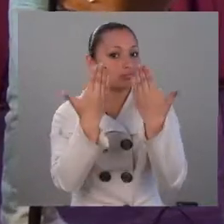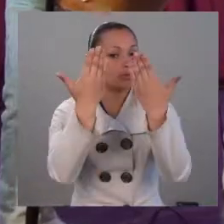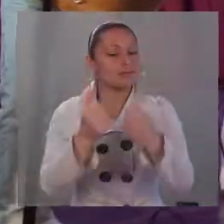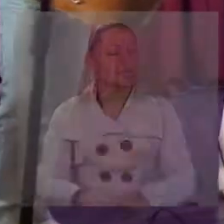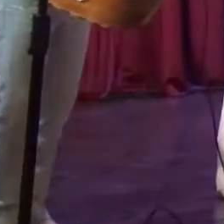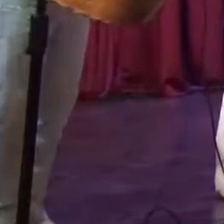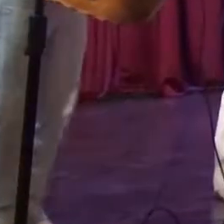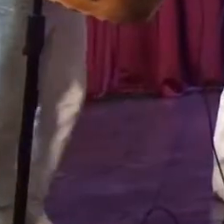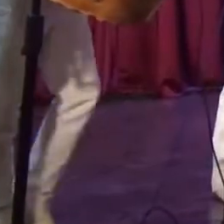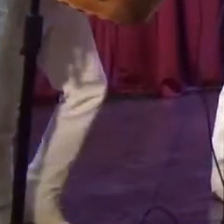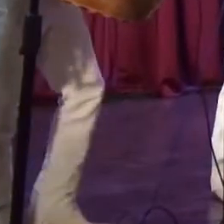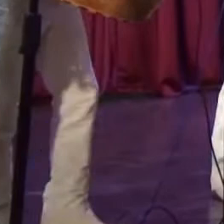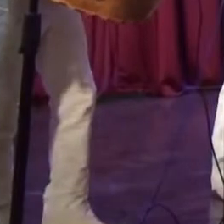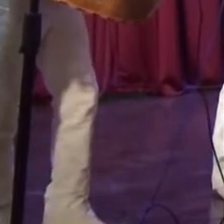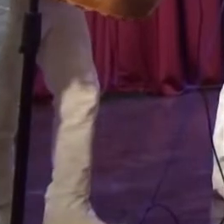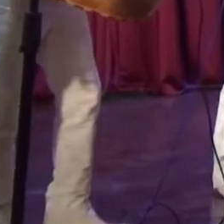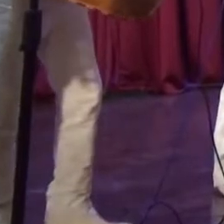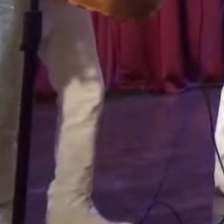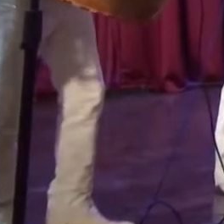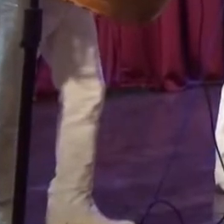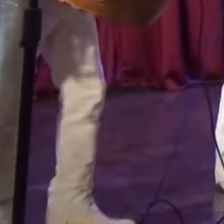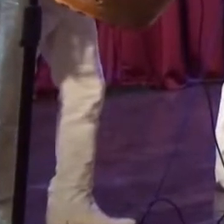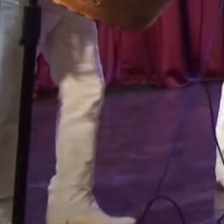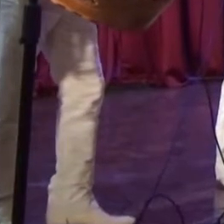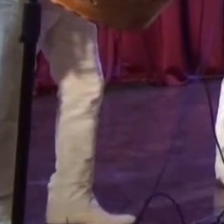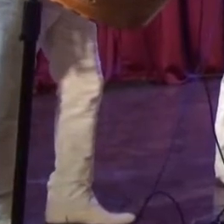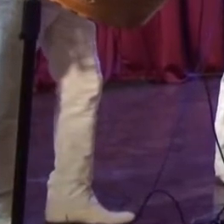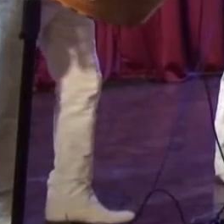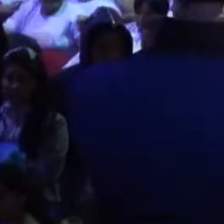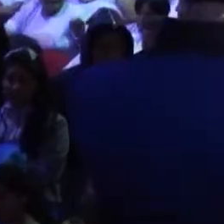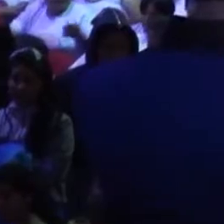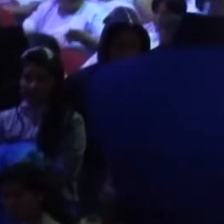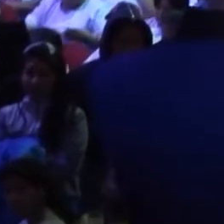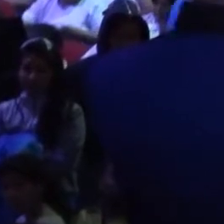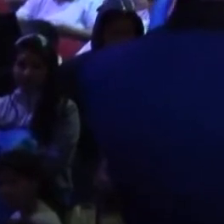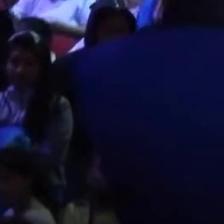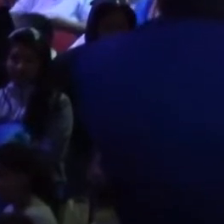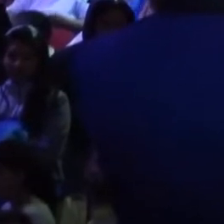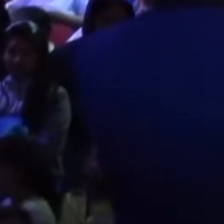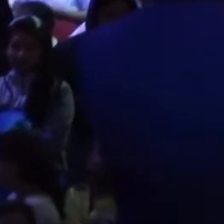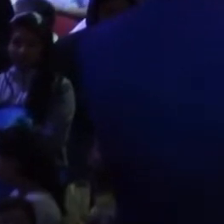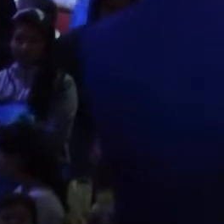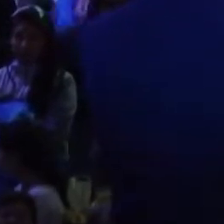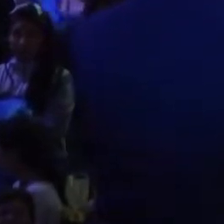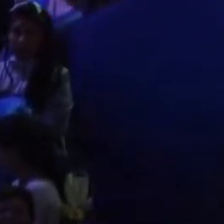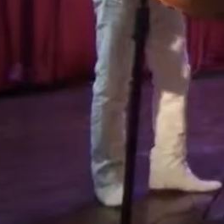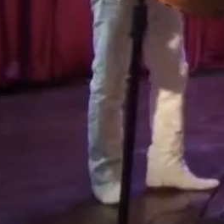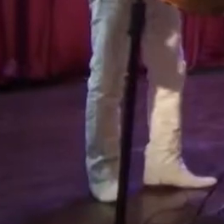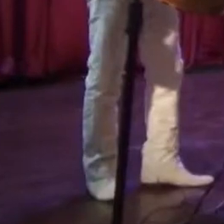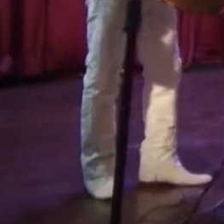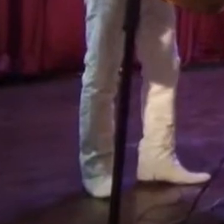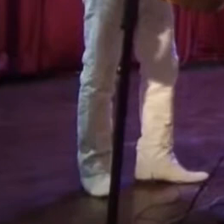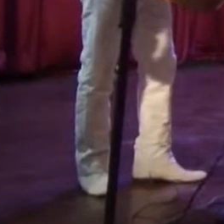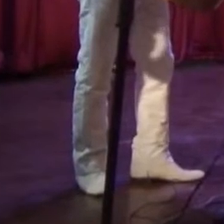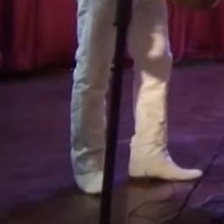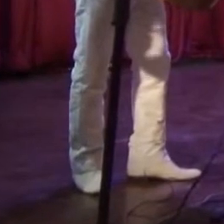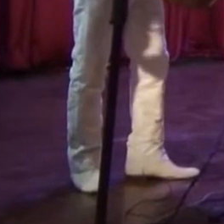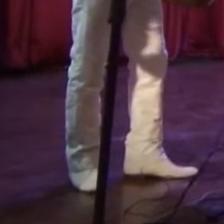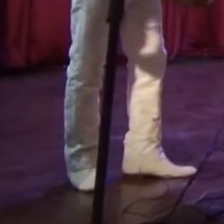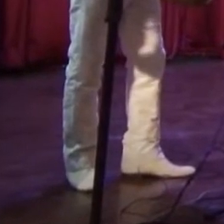programación muy buena. Yo soy uno de los seres que más ha soportado